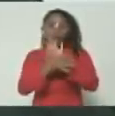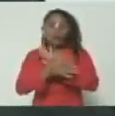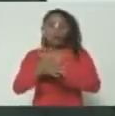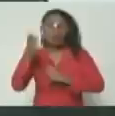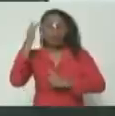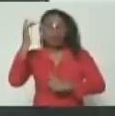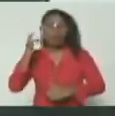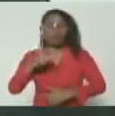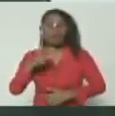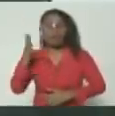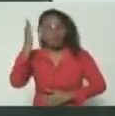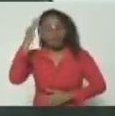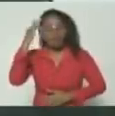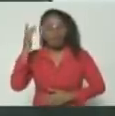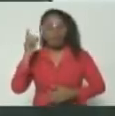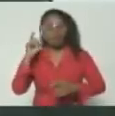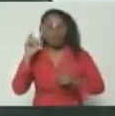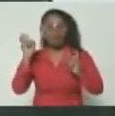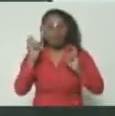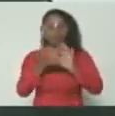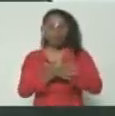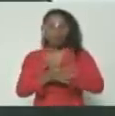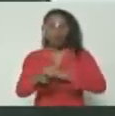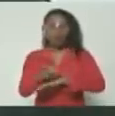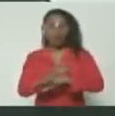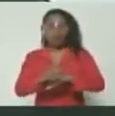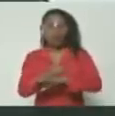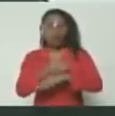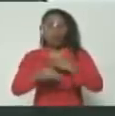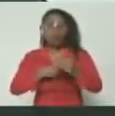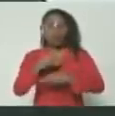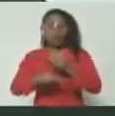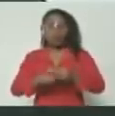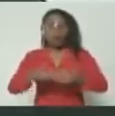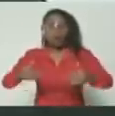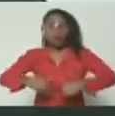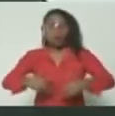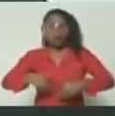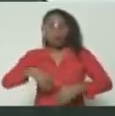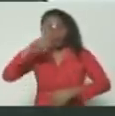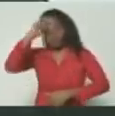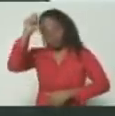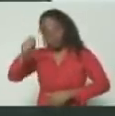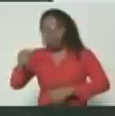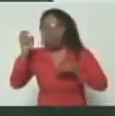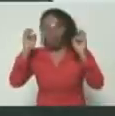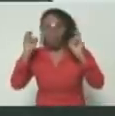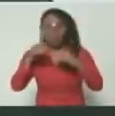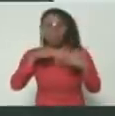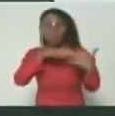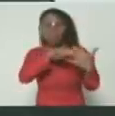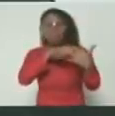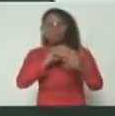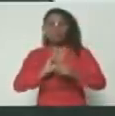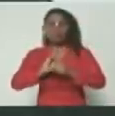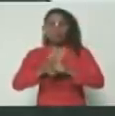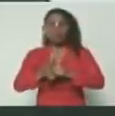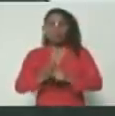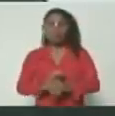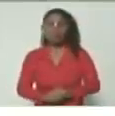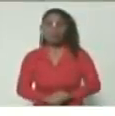sentir identificado. El gobierno hace un esfuerzo que yo reconozco y felicito, que es el tema del combate con el COVID.